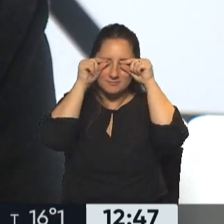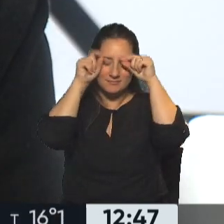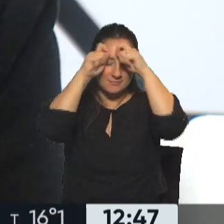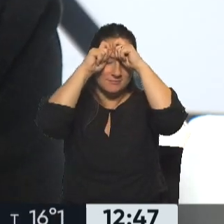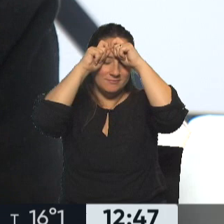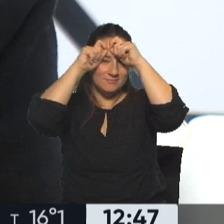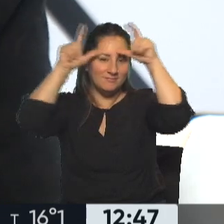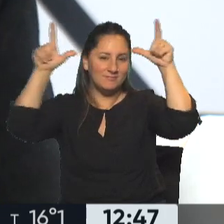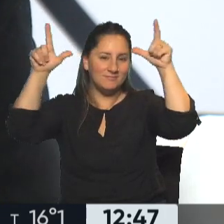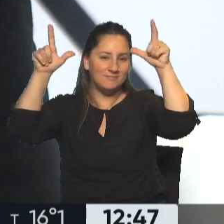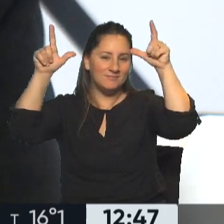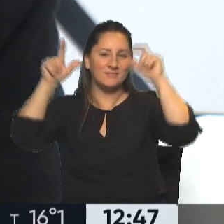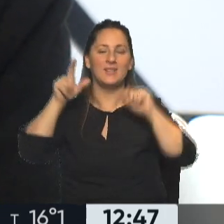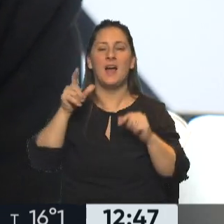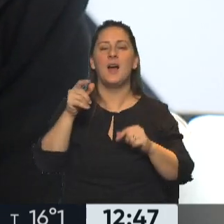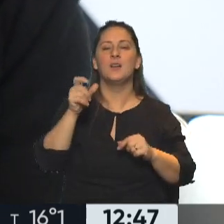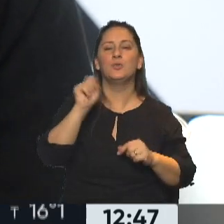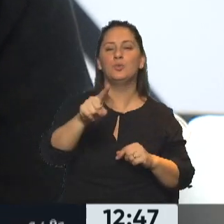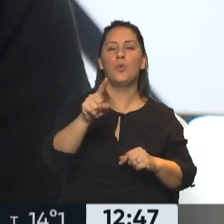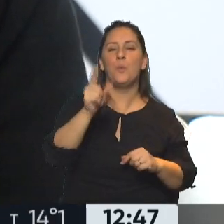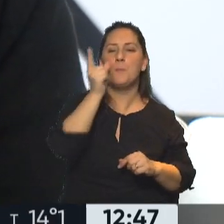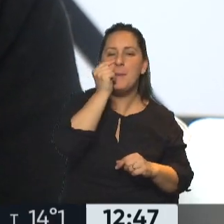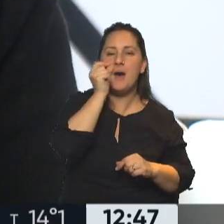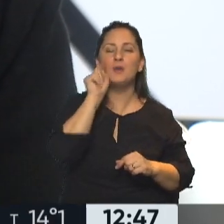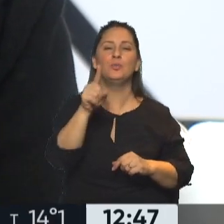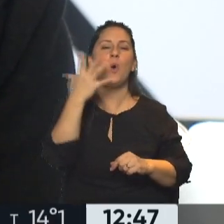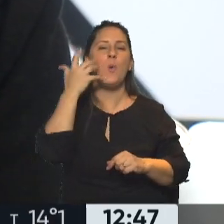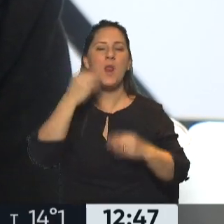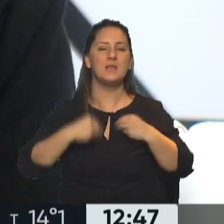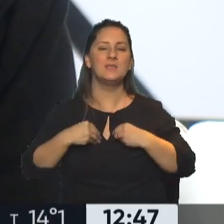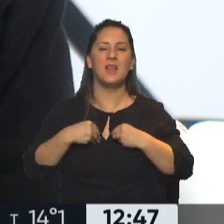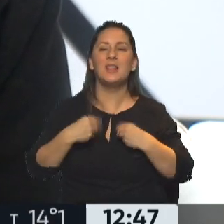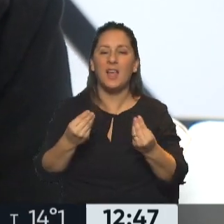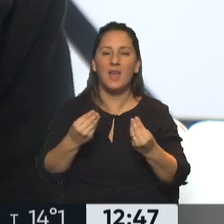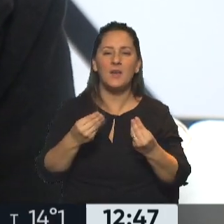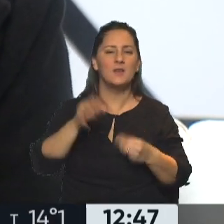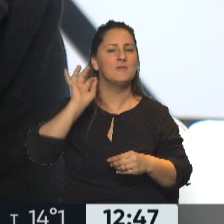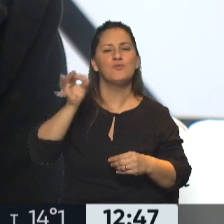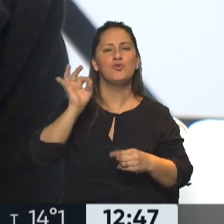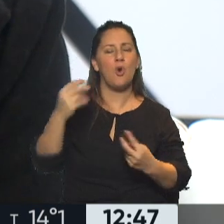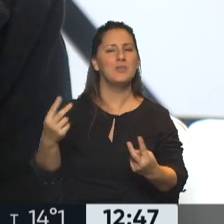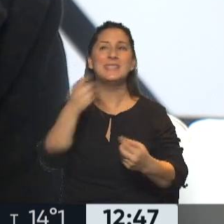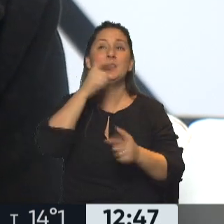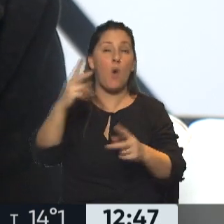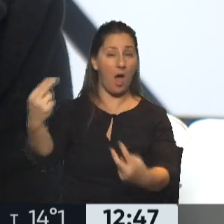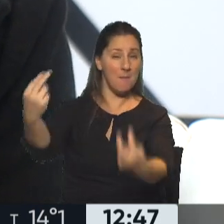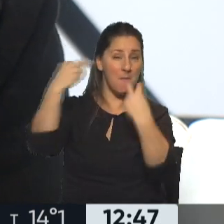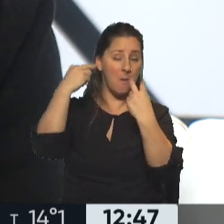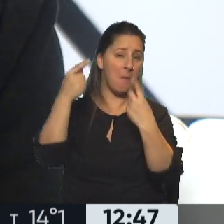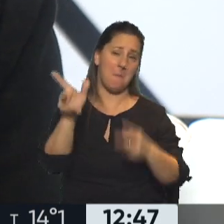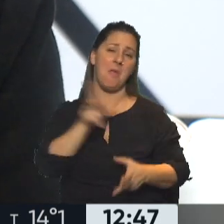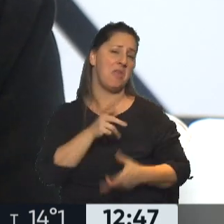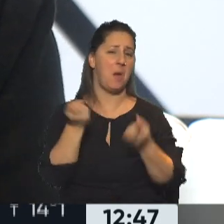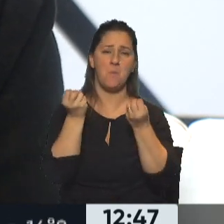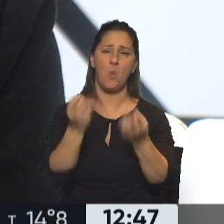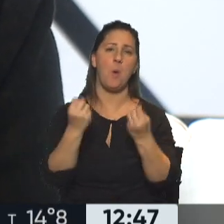pensar, ¿qué sentiría papá? ¿Qué sentiría la abuela al escuchar? No, yo sé que está muy bien. Sí, sí, voy a ir